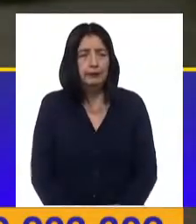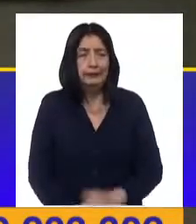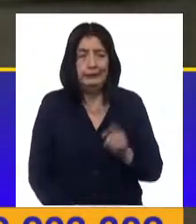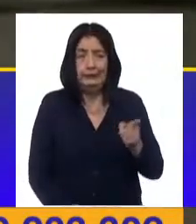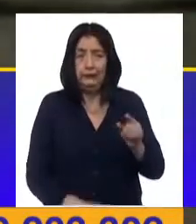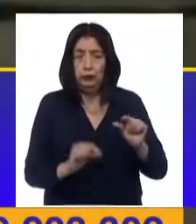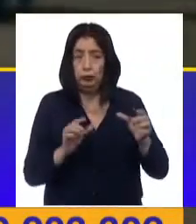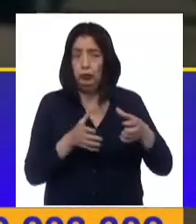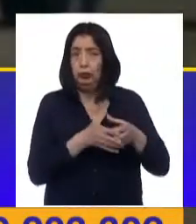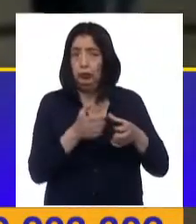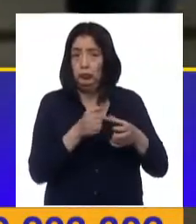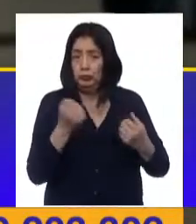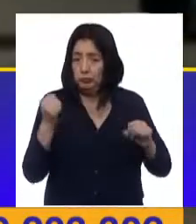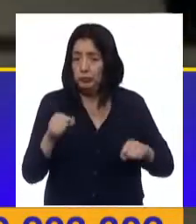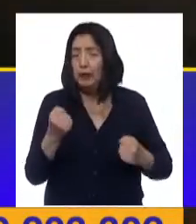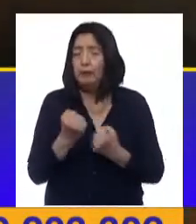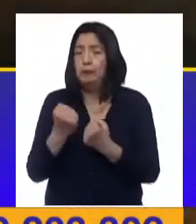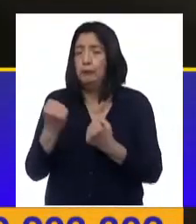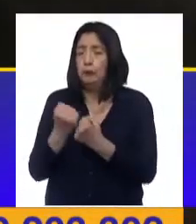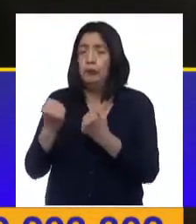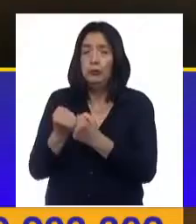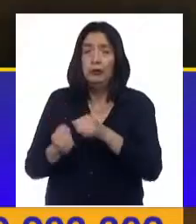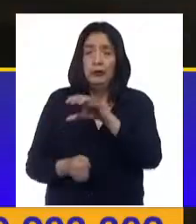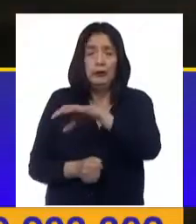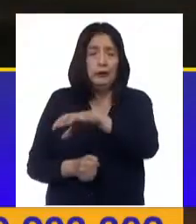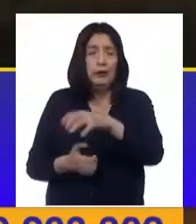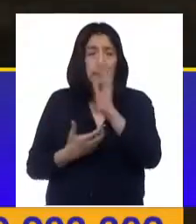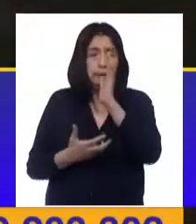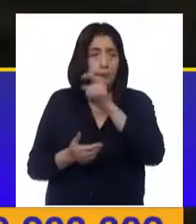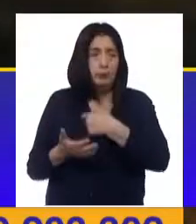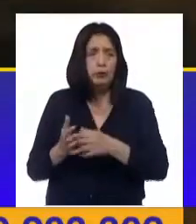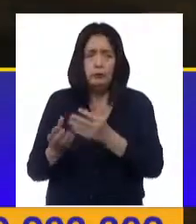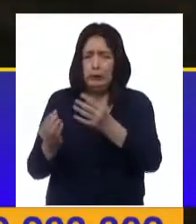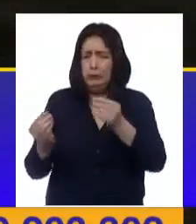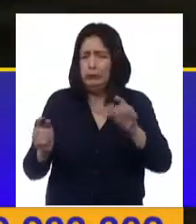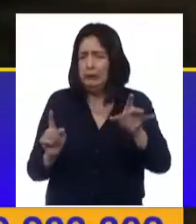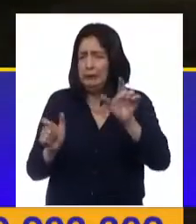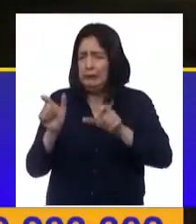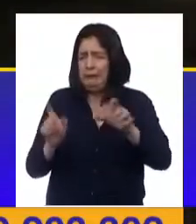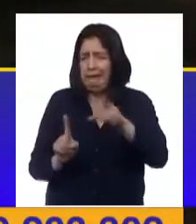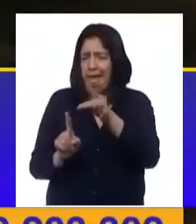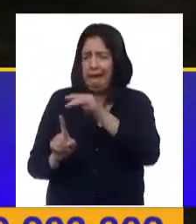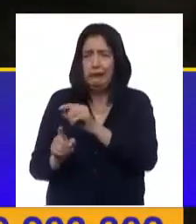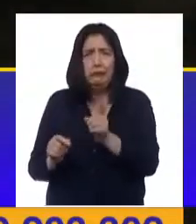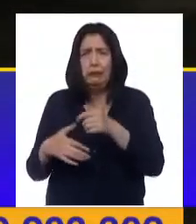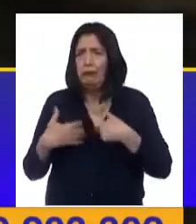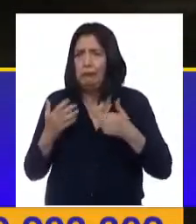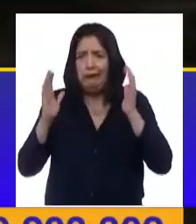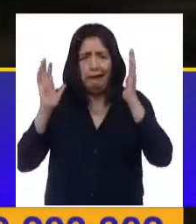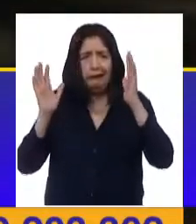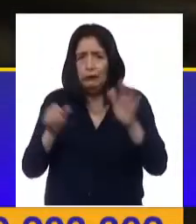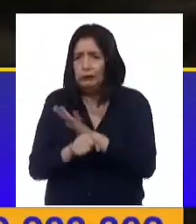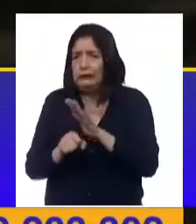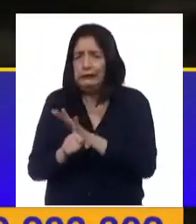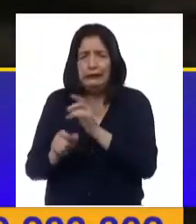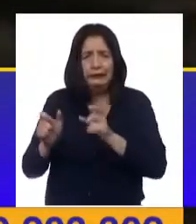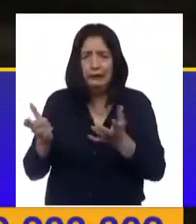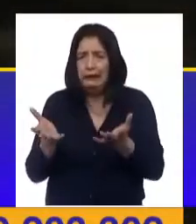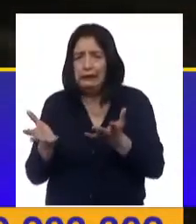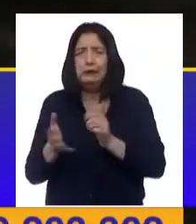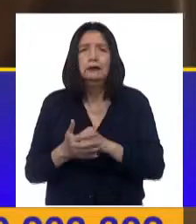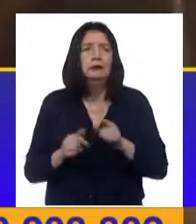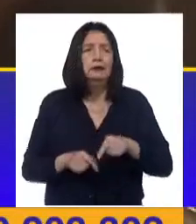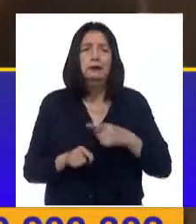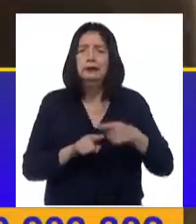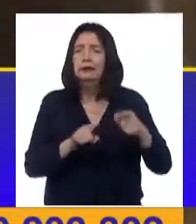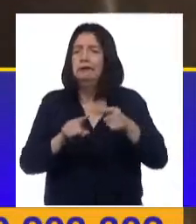Este gran equipo apoyará a las autoridades locales que, debido a la cantidad de contagios en la ciudad, no pueden darse abasto y serán